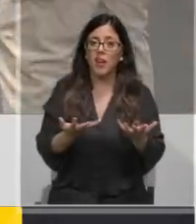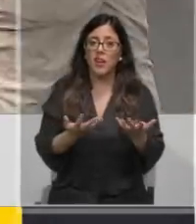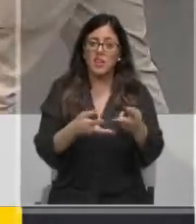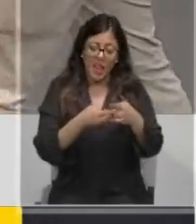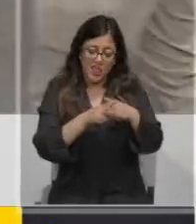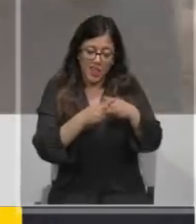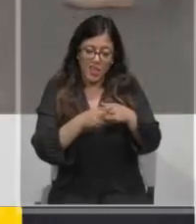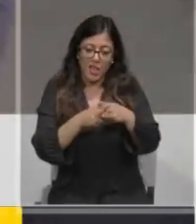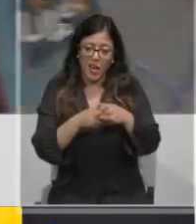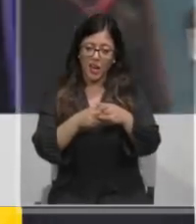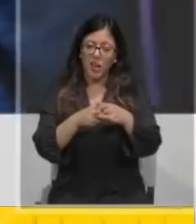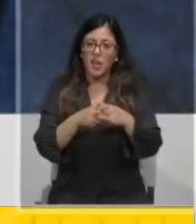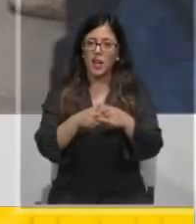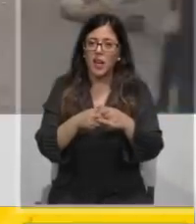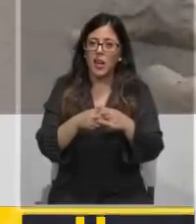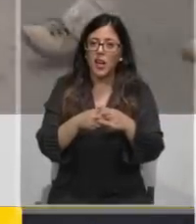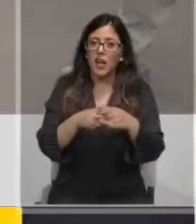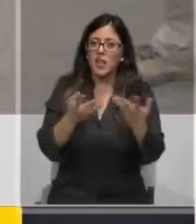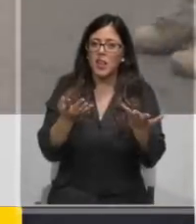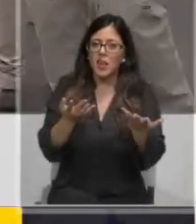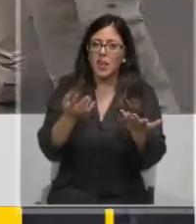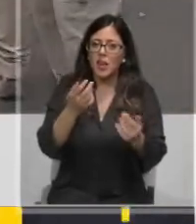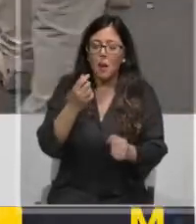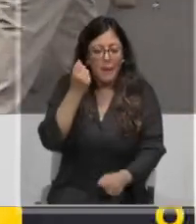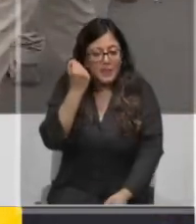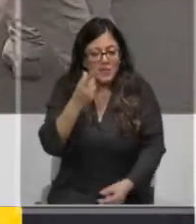al sujeto en cuestión en el lugar de los hechos o en los lugares de los